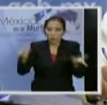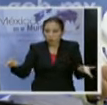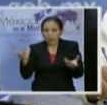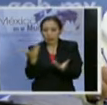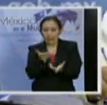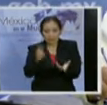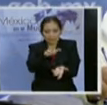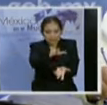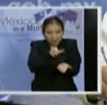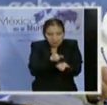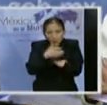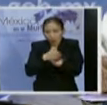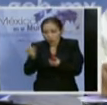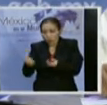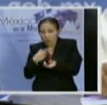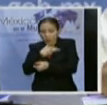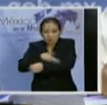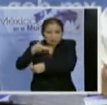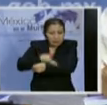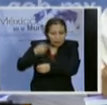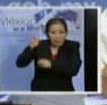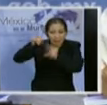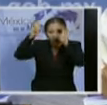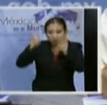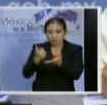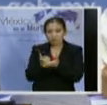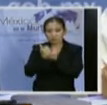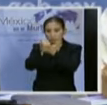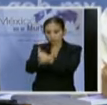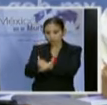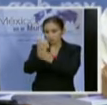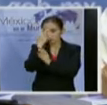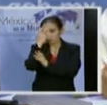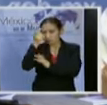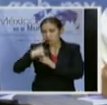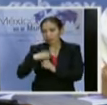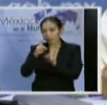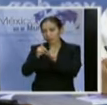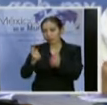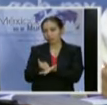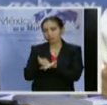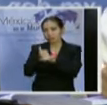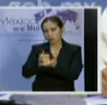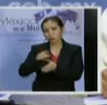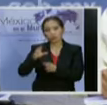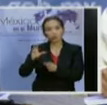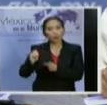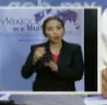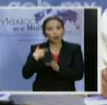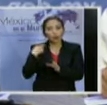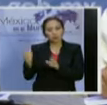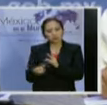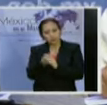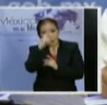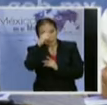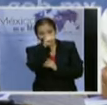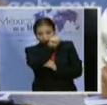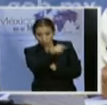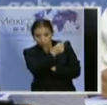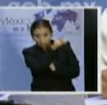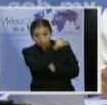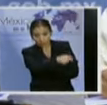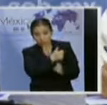administra, cómo se maneja, cómo se resuelva el tema de la ayuda oficial al desarrollo. No cuestionamos que México sea un país